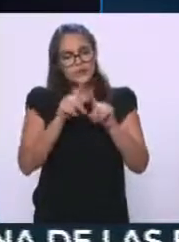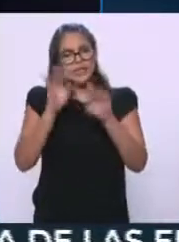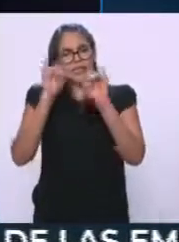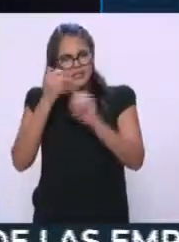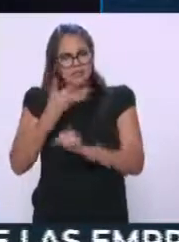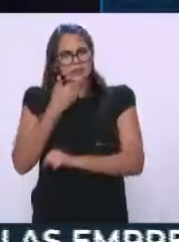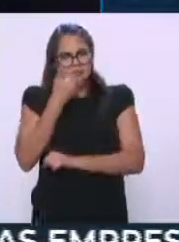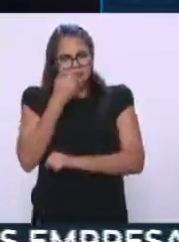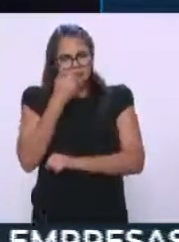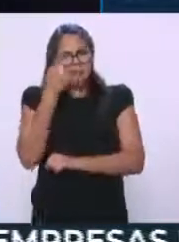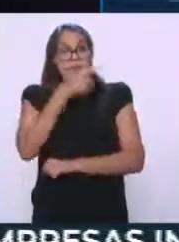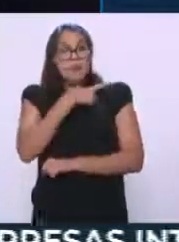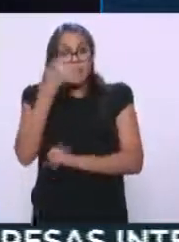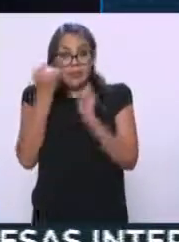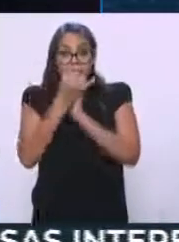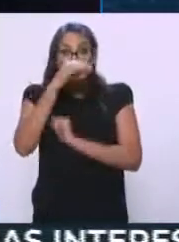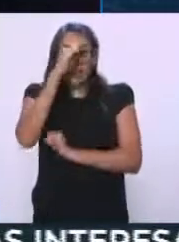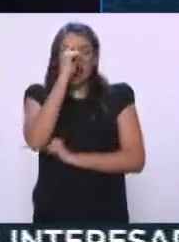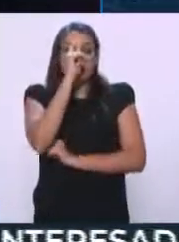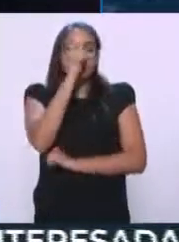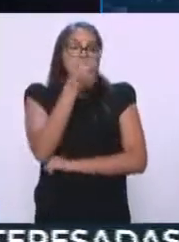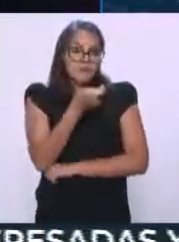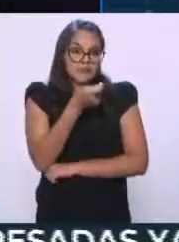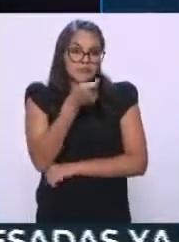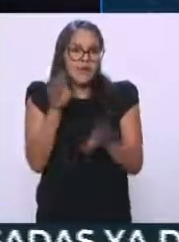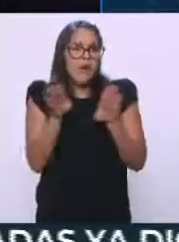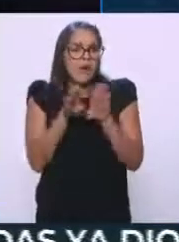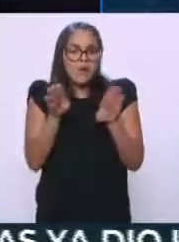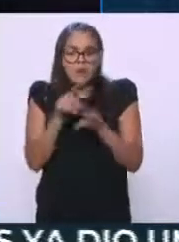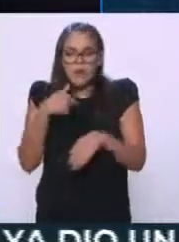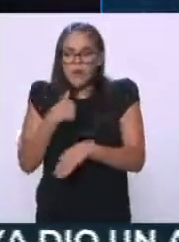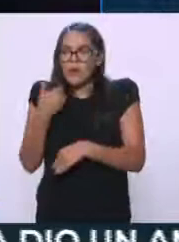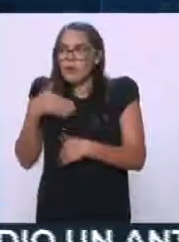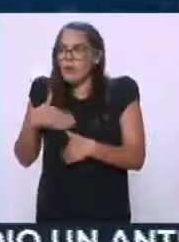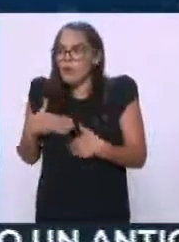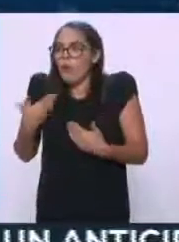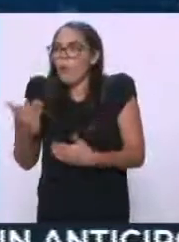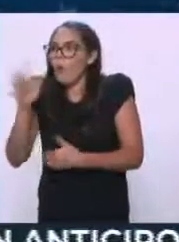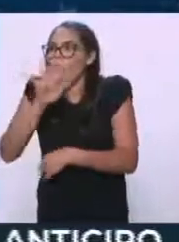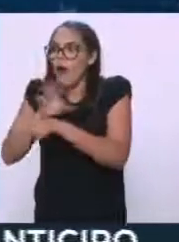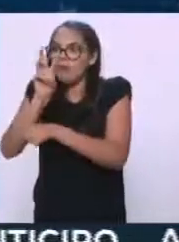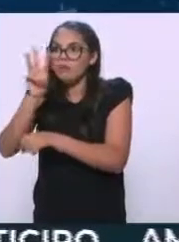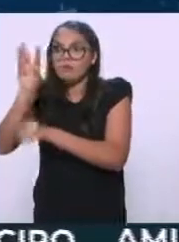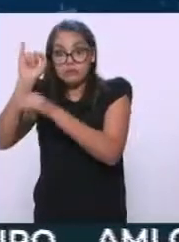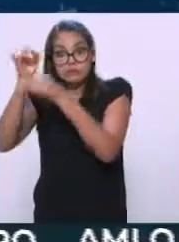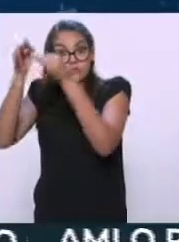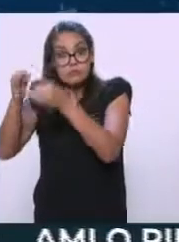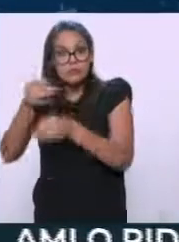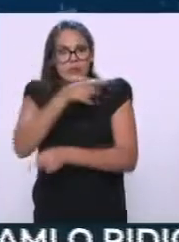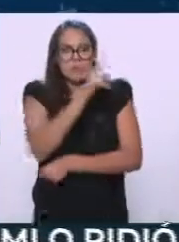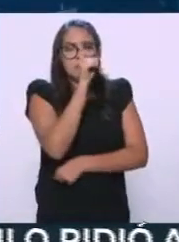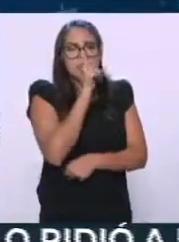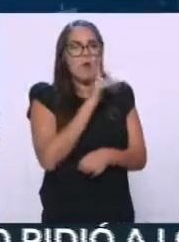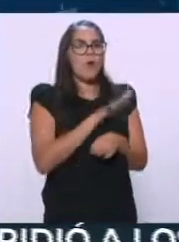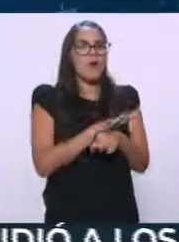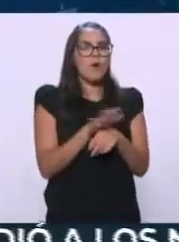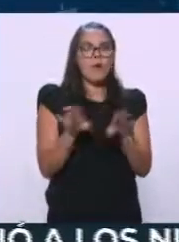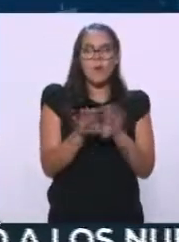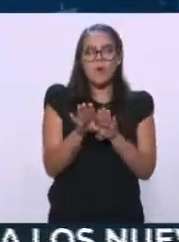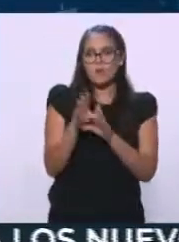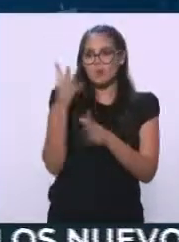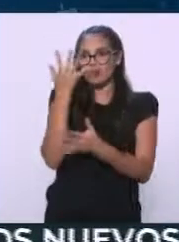forma que debemos pensar todos en cómo confiar en qué página es oficial y cuál no. Lamentablemente, no solamente en México,